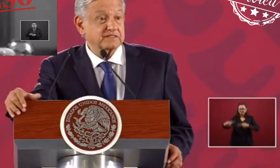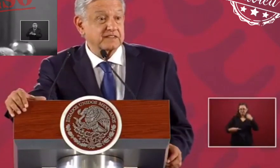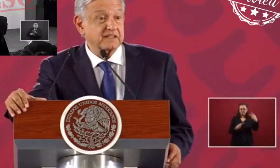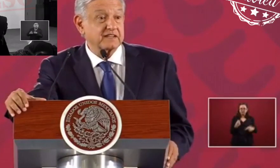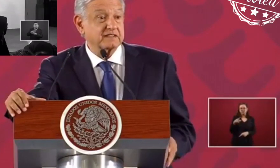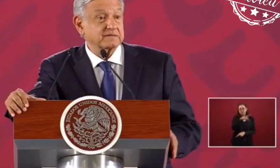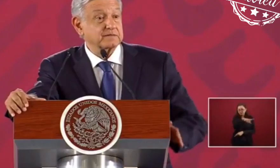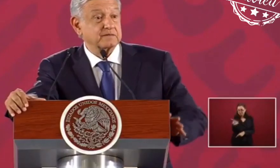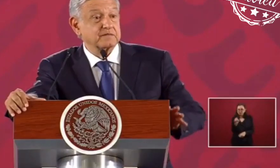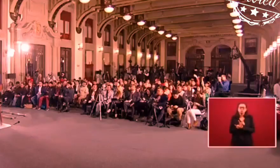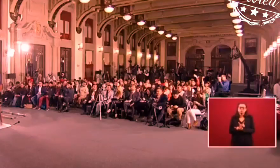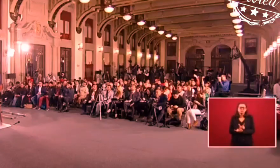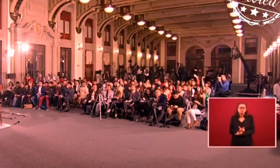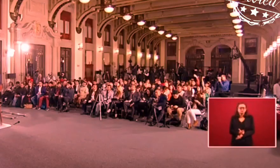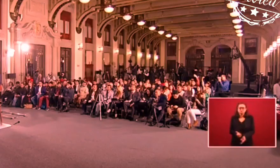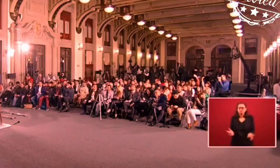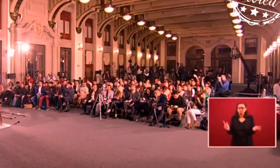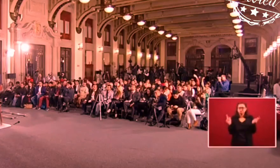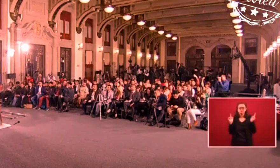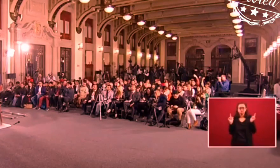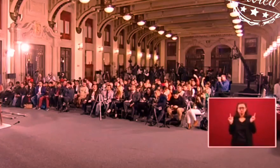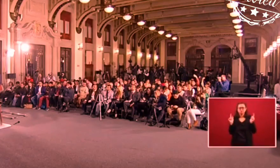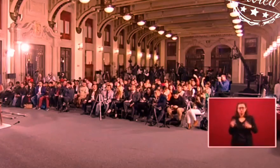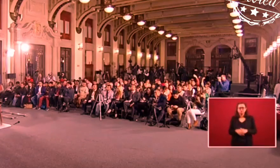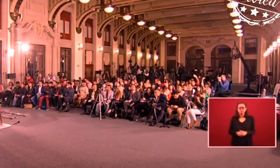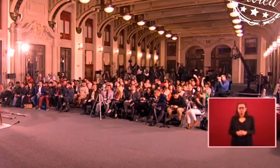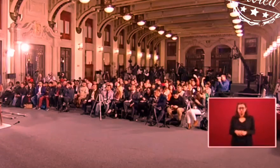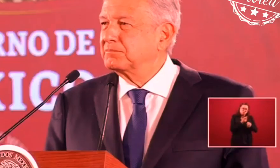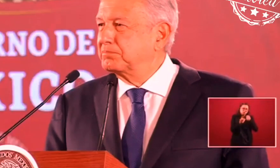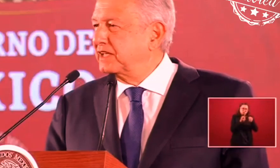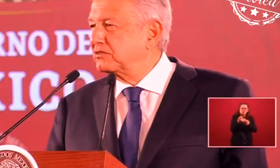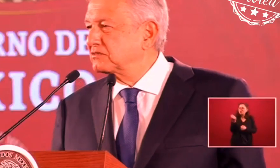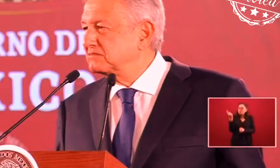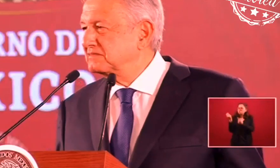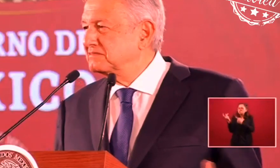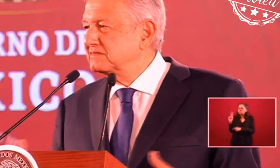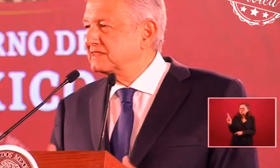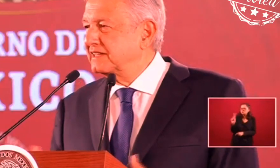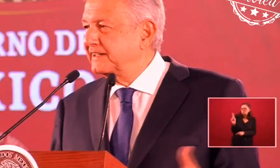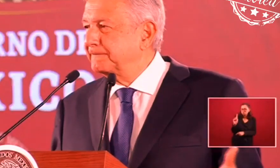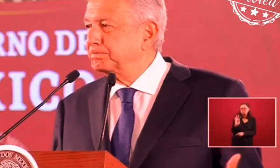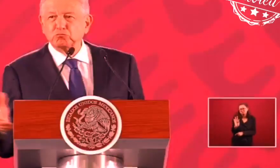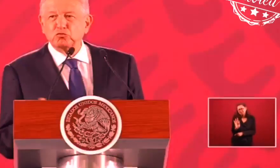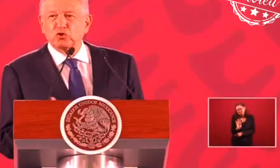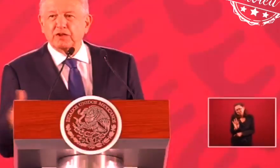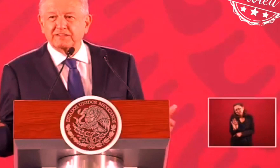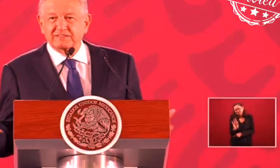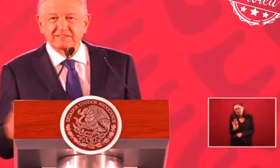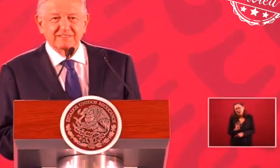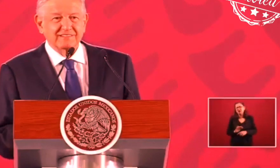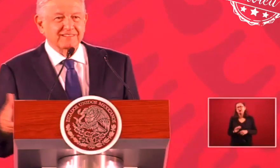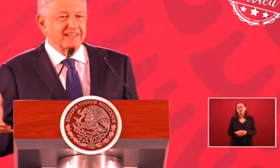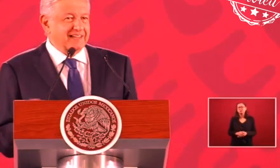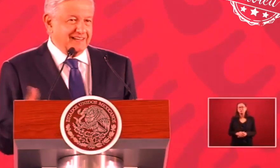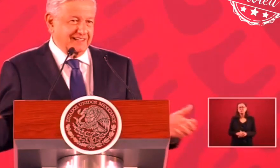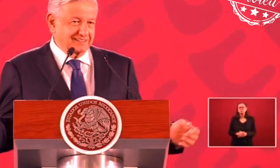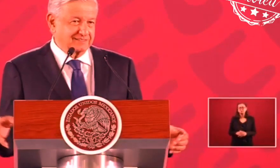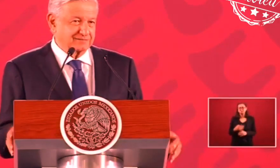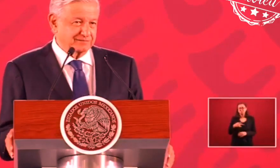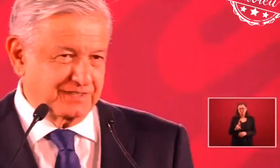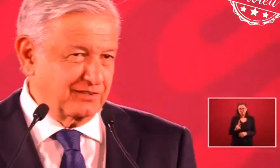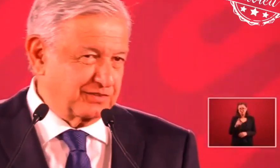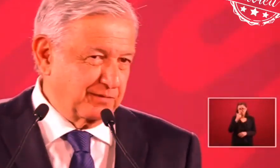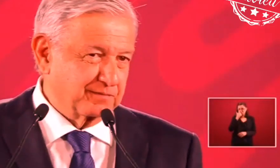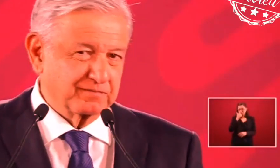procedencia extranjera. No hay simulación, pero no